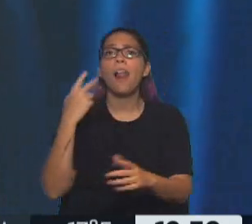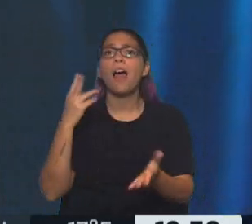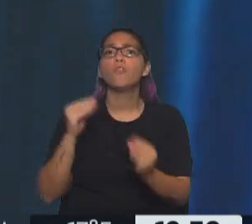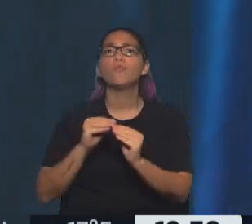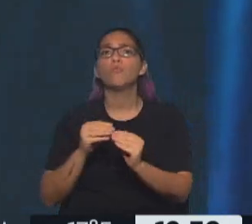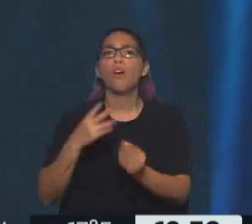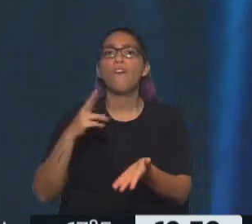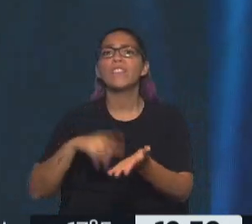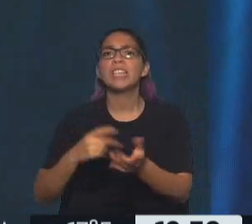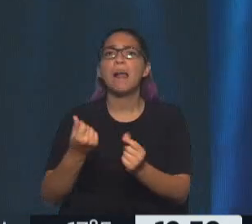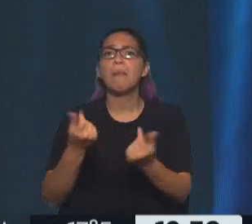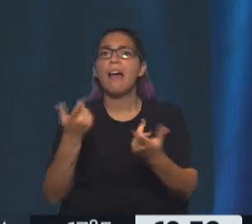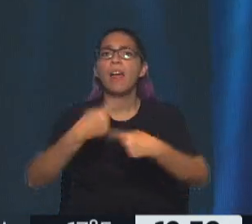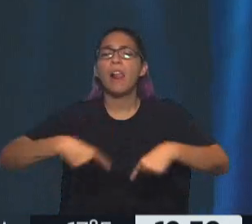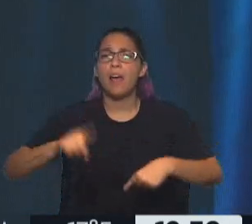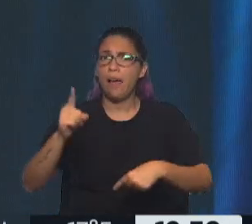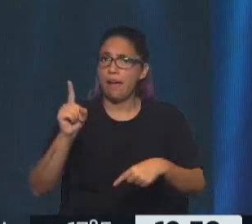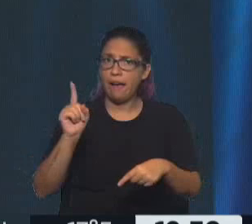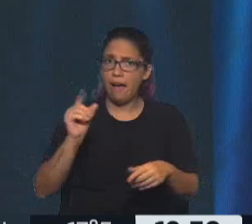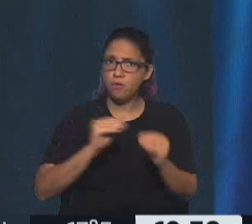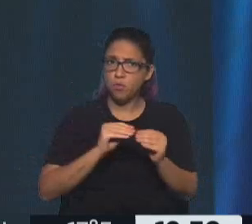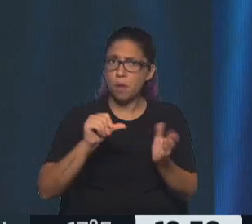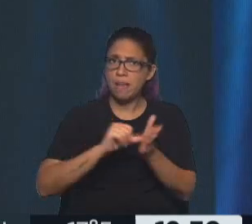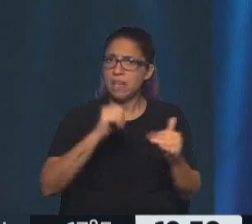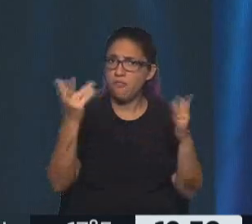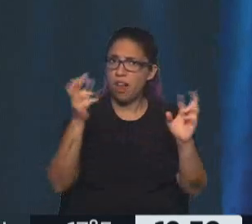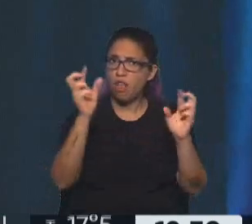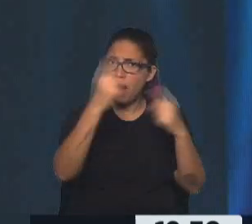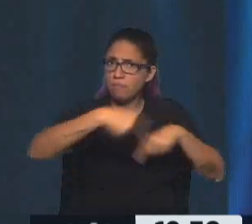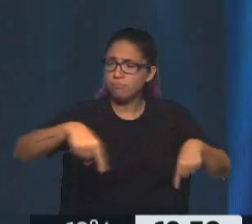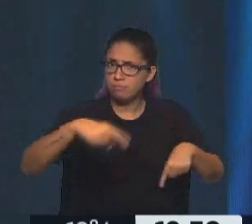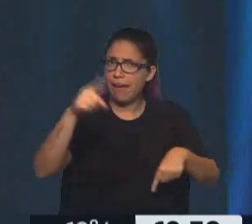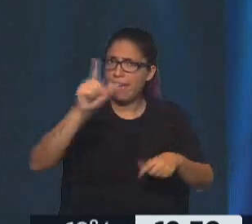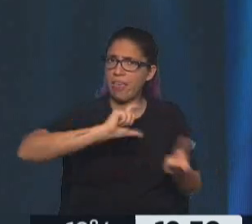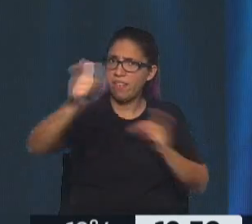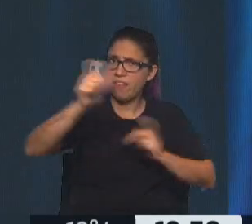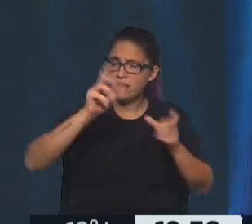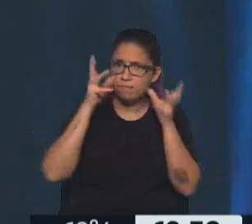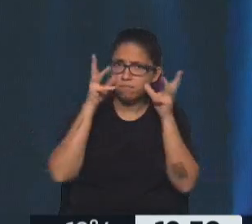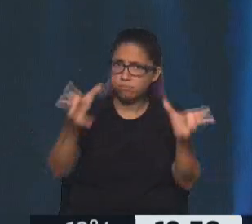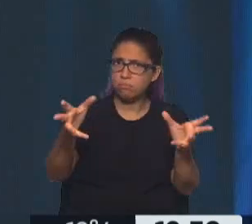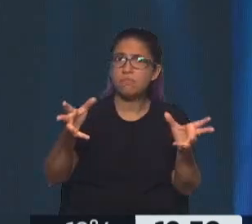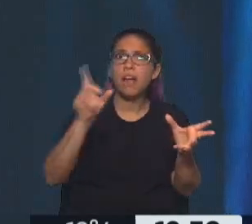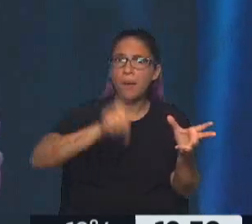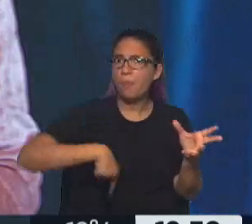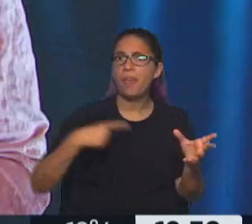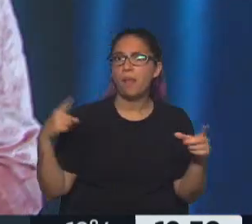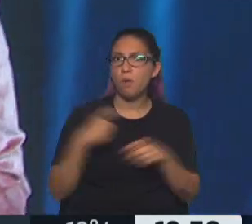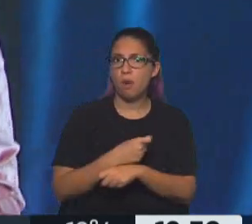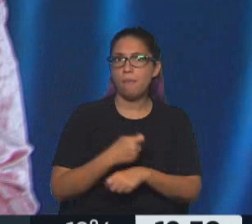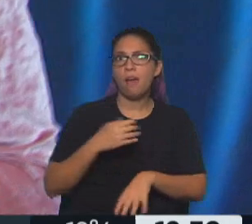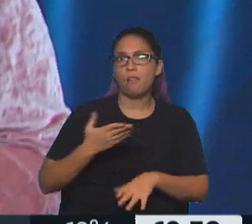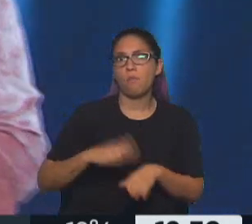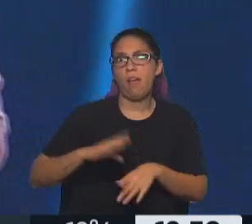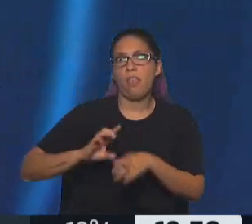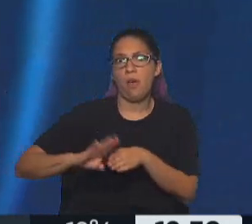El problema en Argentina es la brecha externa, en primer lugar, porque tenemos además una brecha externa agravada por el